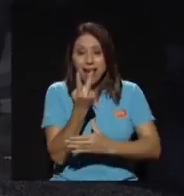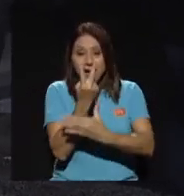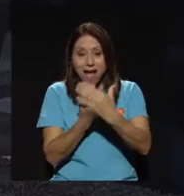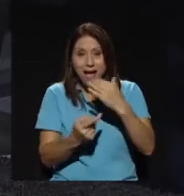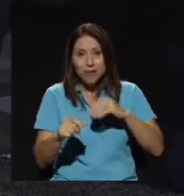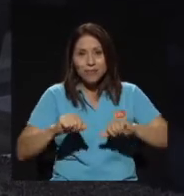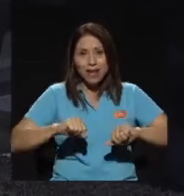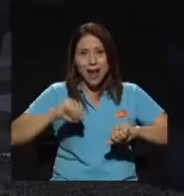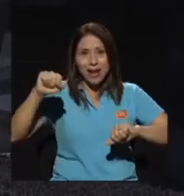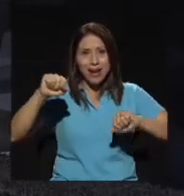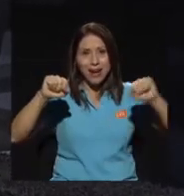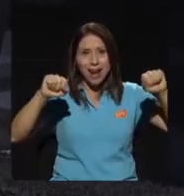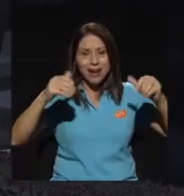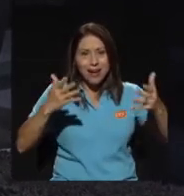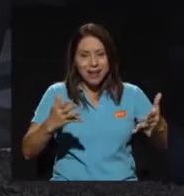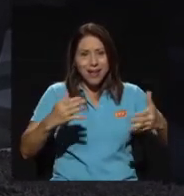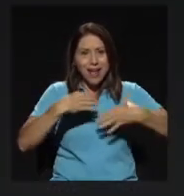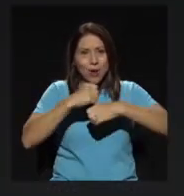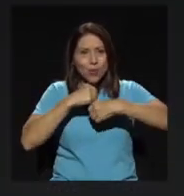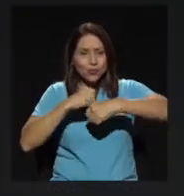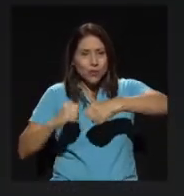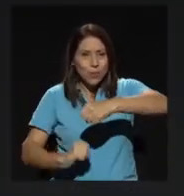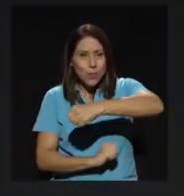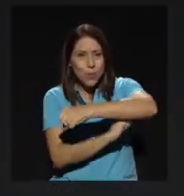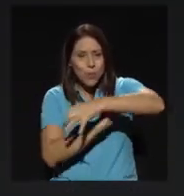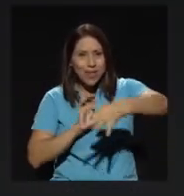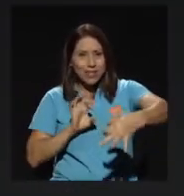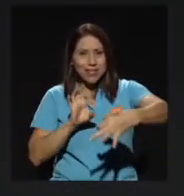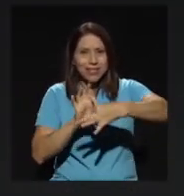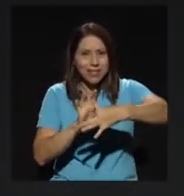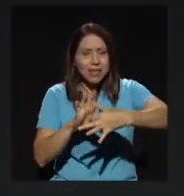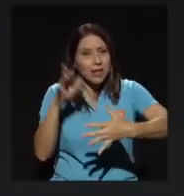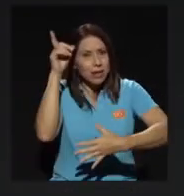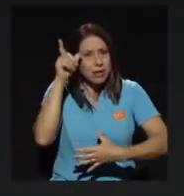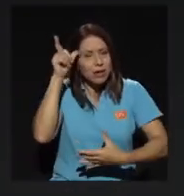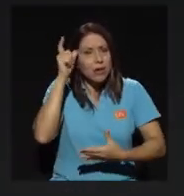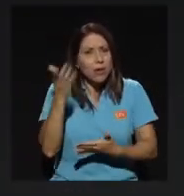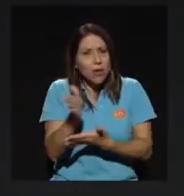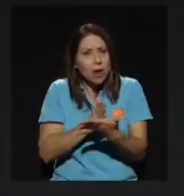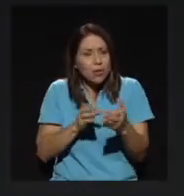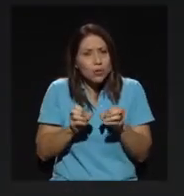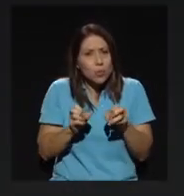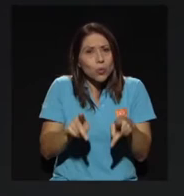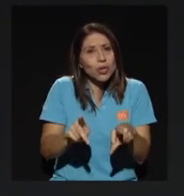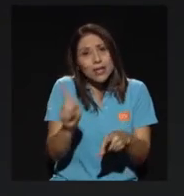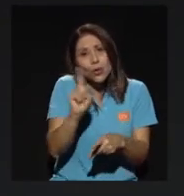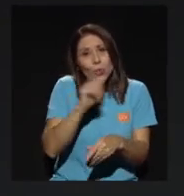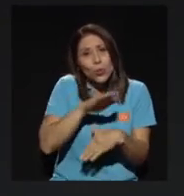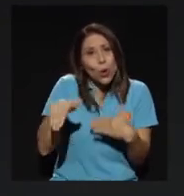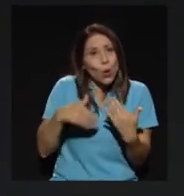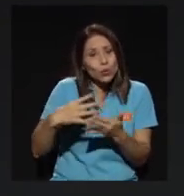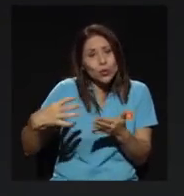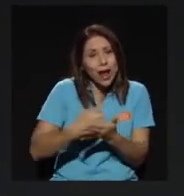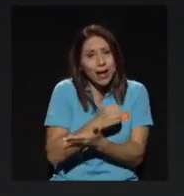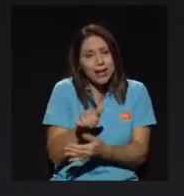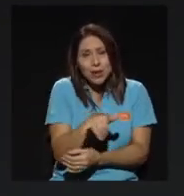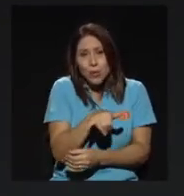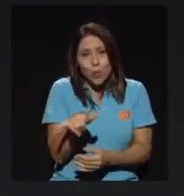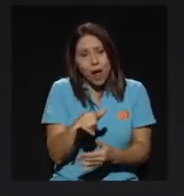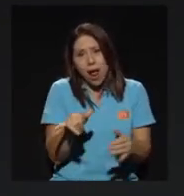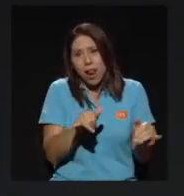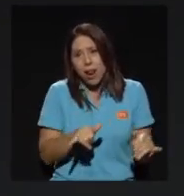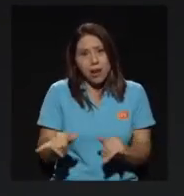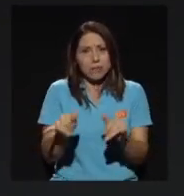y por supuesto que hay algunas espacios donde en donde no todo el mundo gana igual y algunos